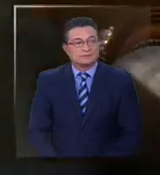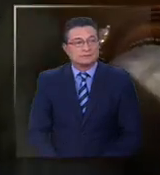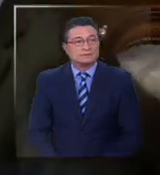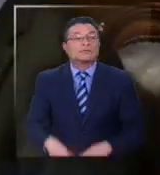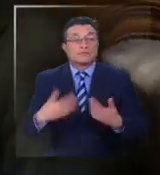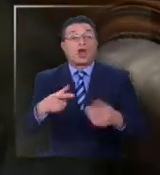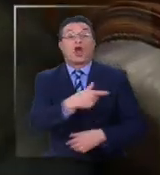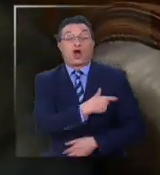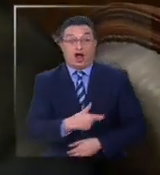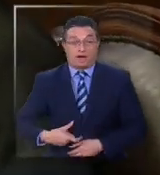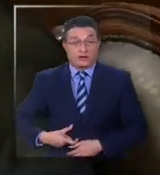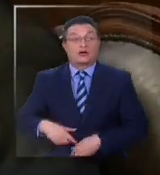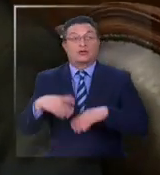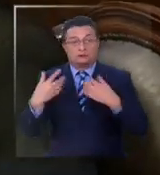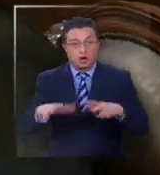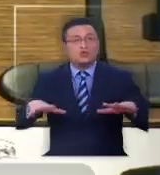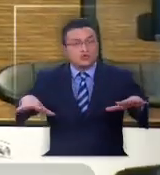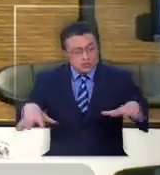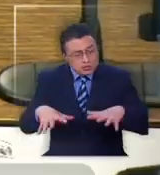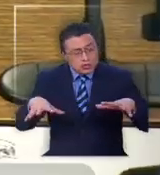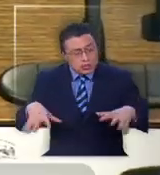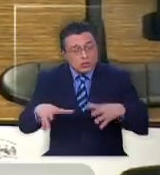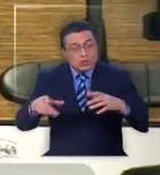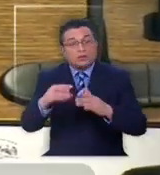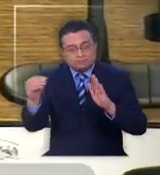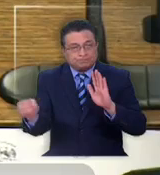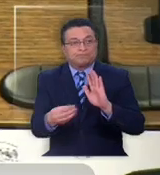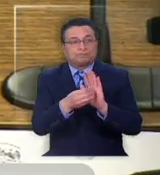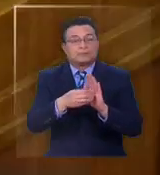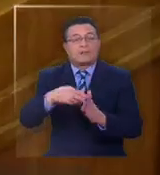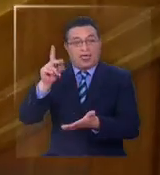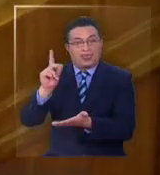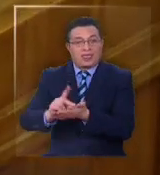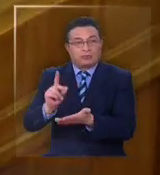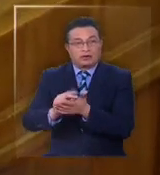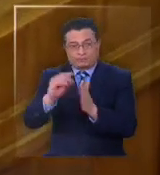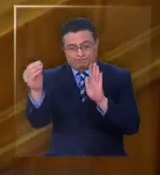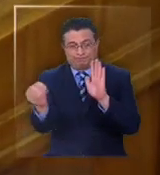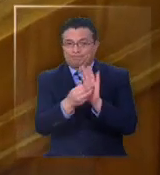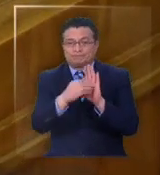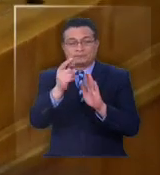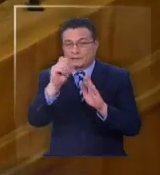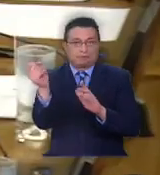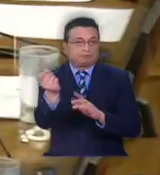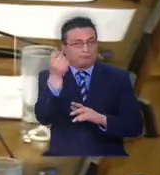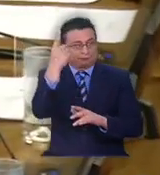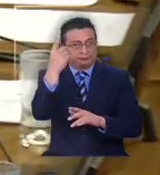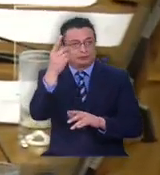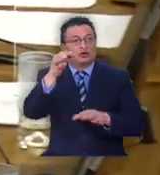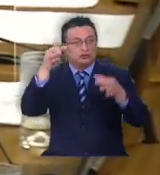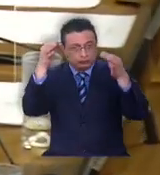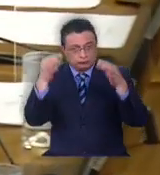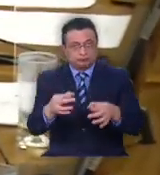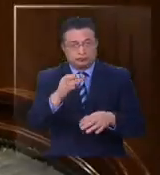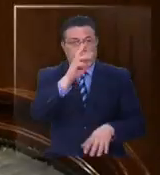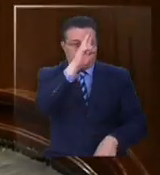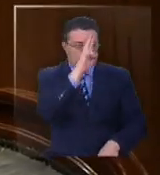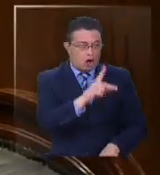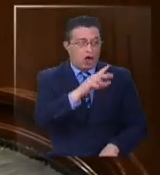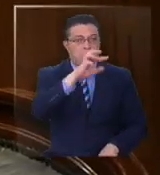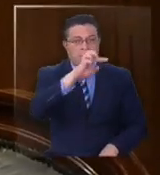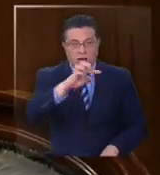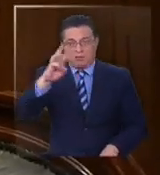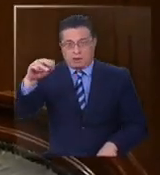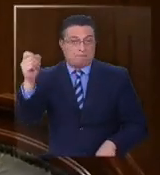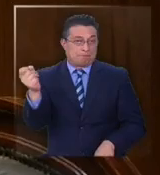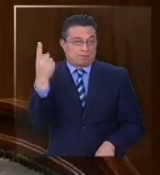Si bien el gobierno redobló los esfuerzos por reponer en la Cámara de Diputados la indicación que priorizaba el adecuado rol de padre y